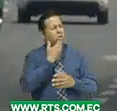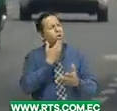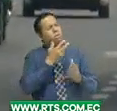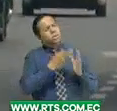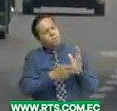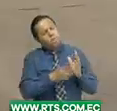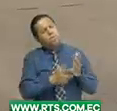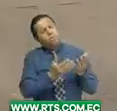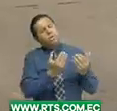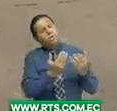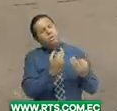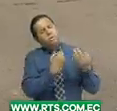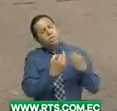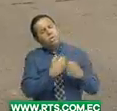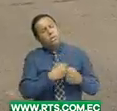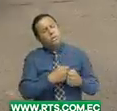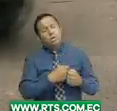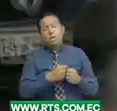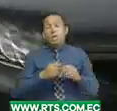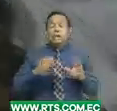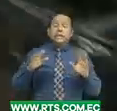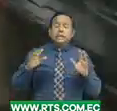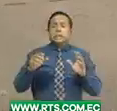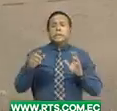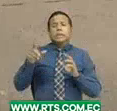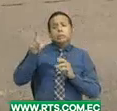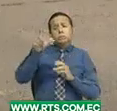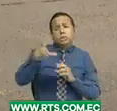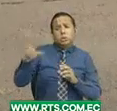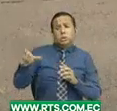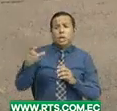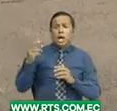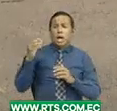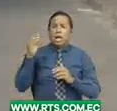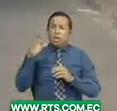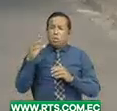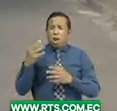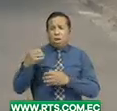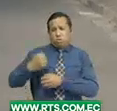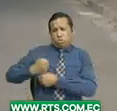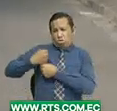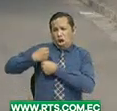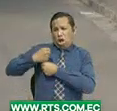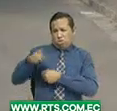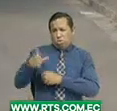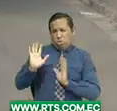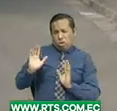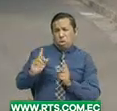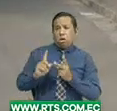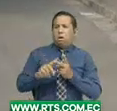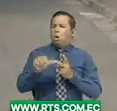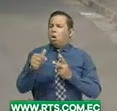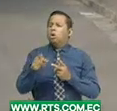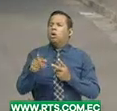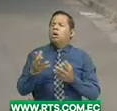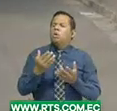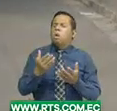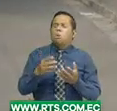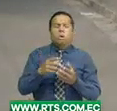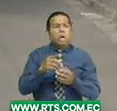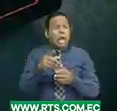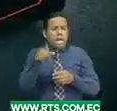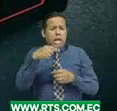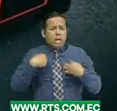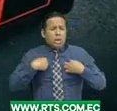sus versiones. Dicen que estaban vestidos de uniforme militar, dicen que estaban vestidos de uniforme de tránsito, entonces son versiones que